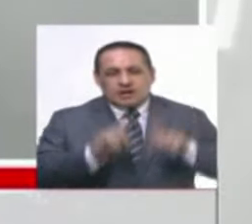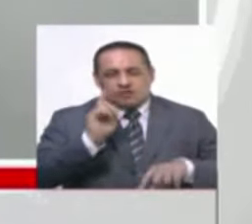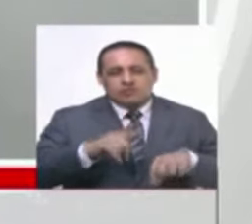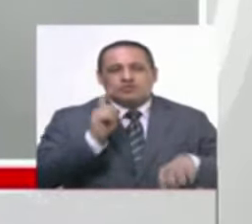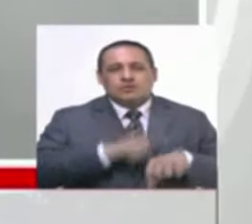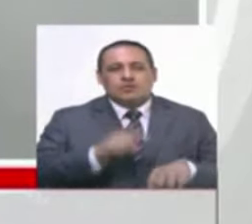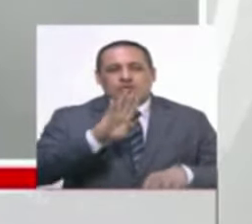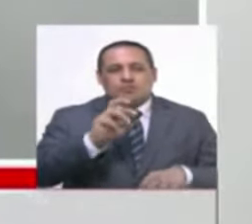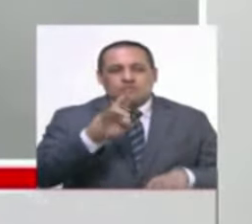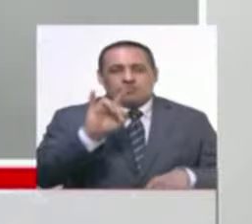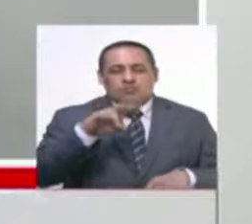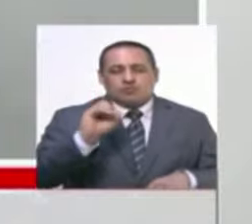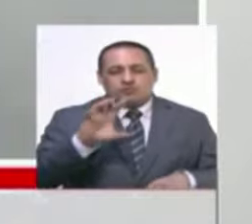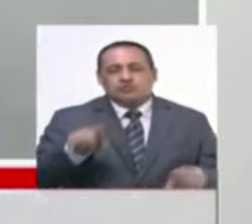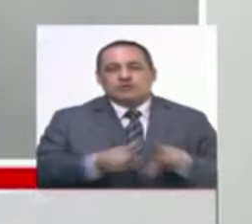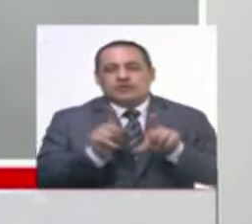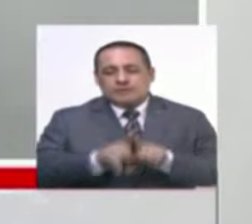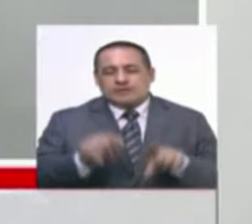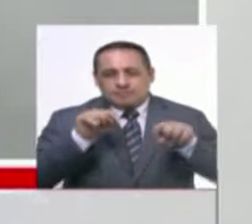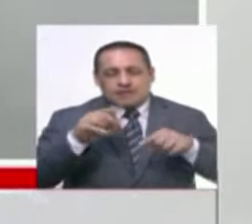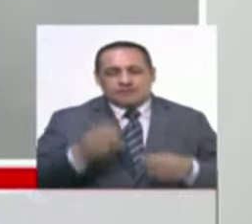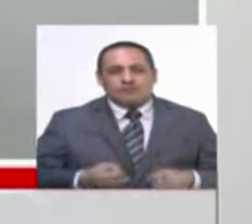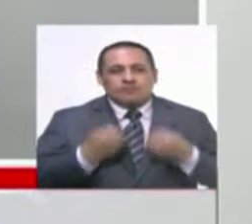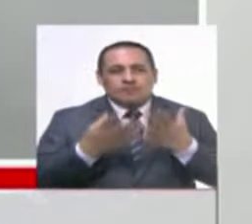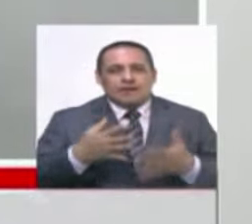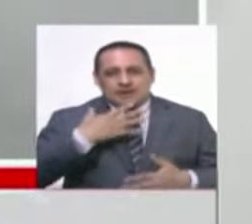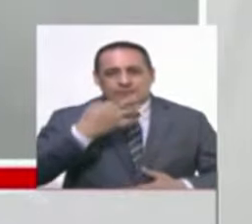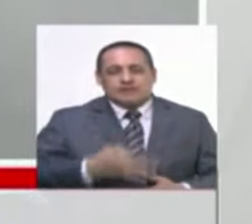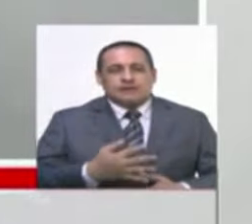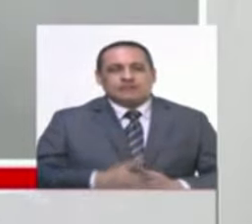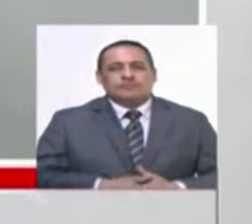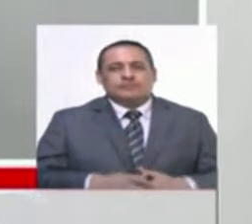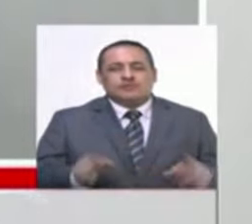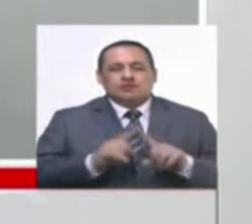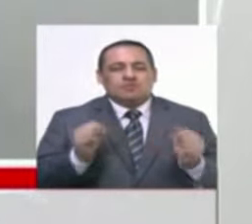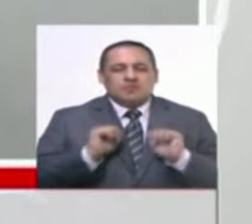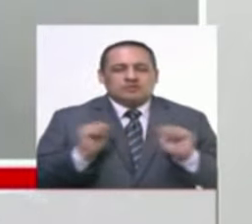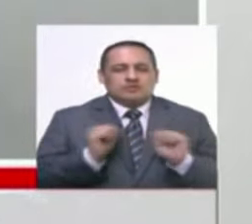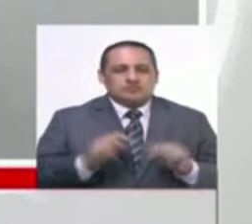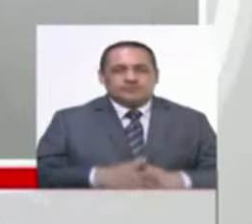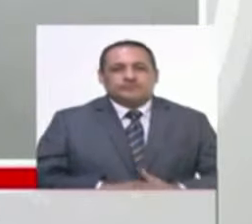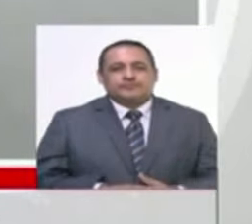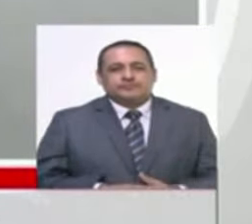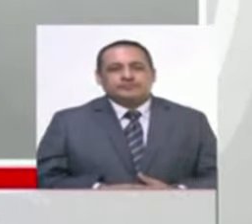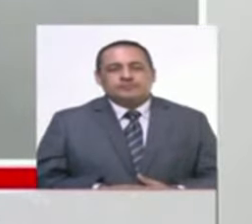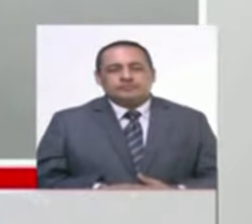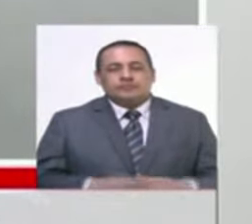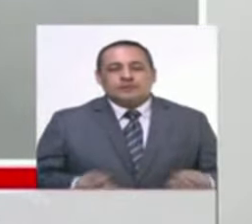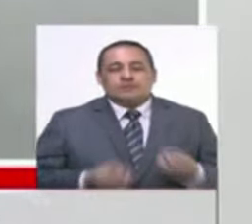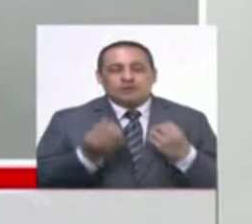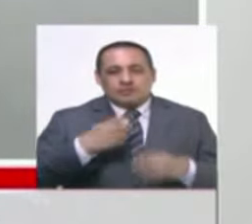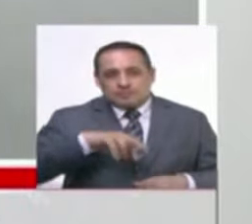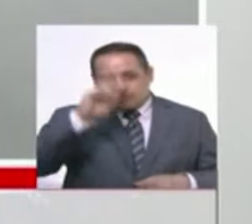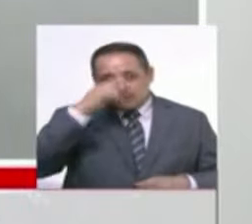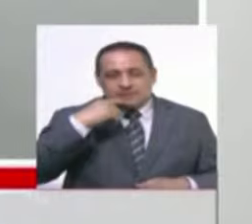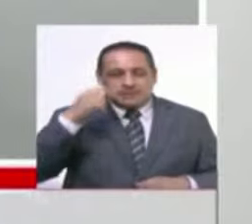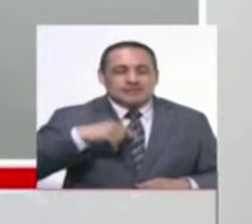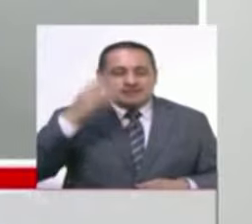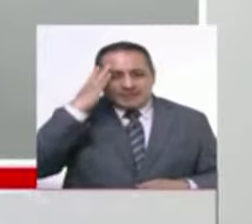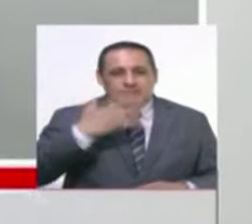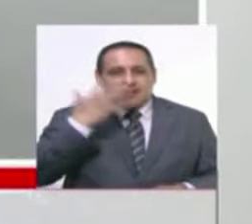Bruno Pacheco va a declarar la verdad, sin miedo, porque el país necesita saber la